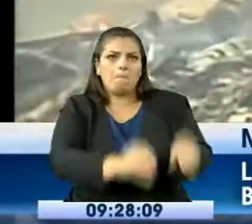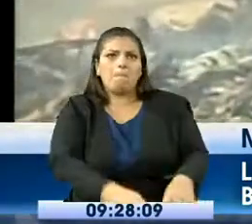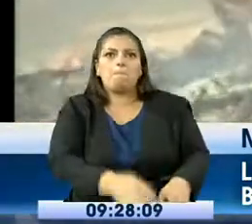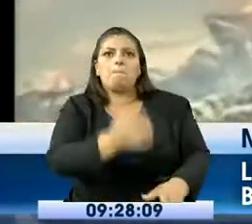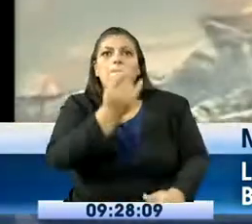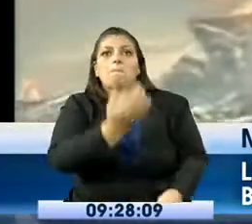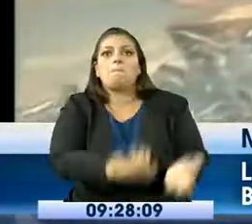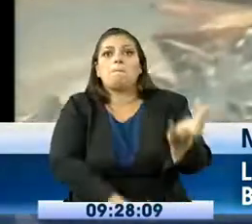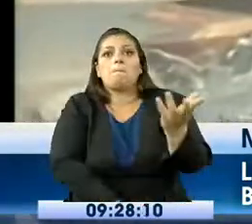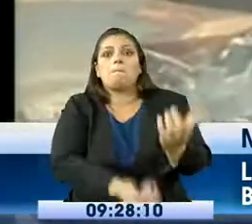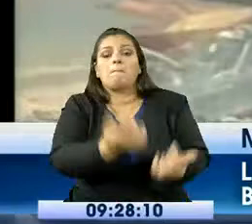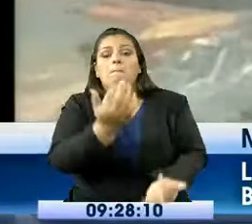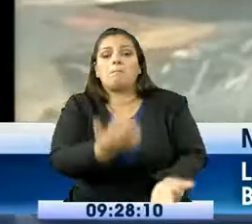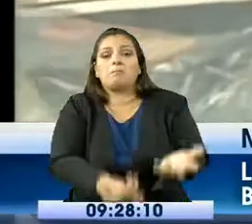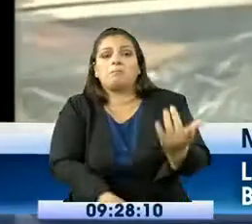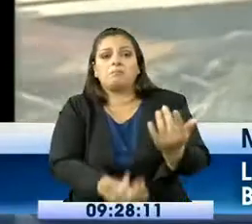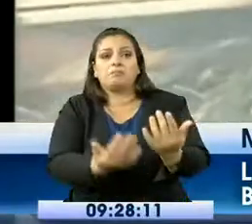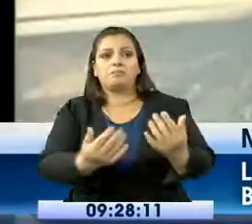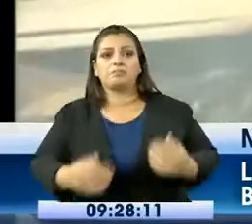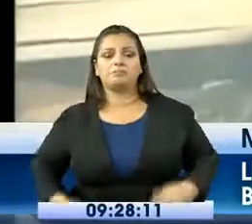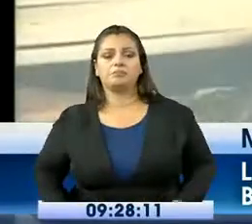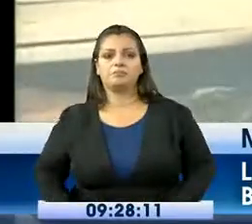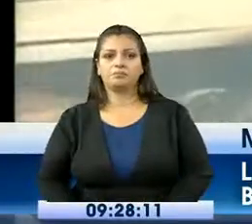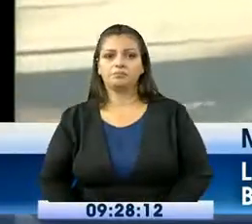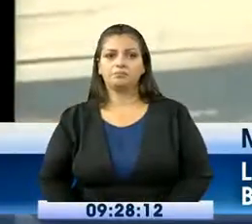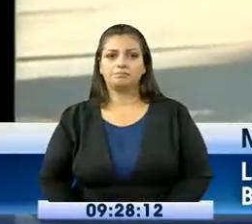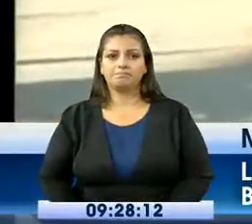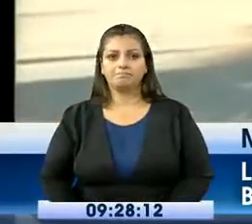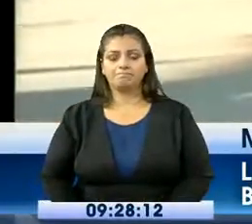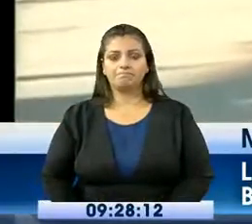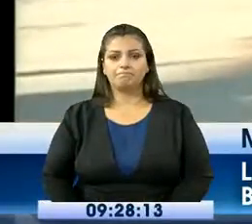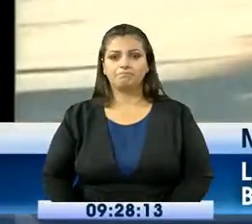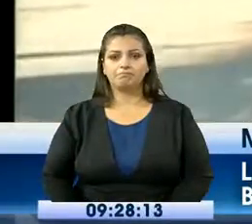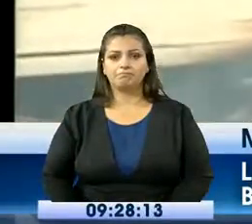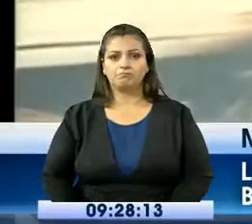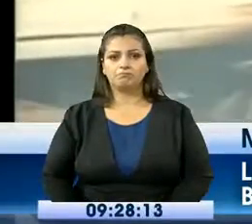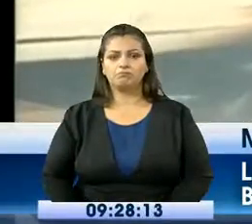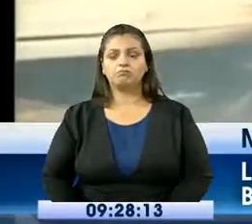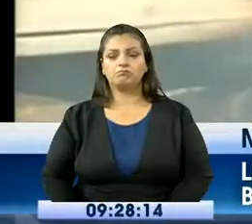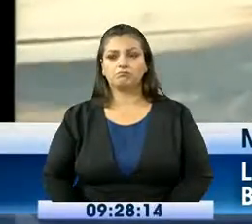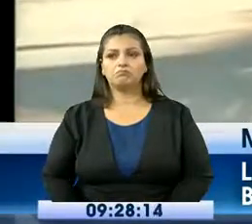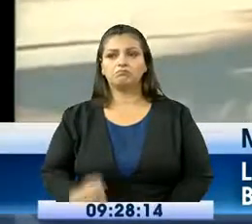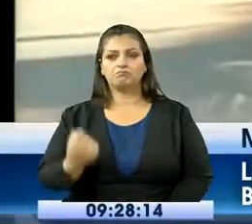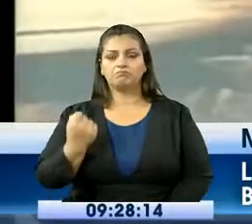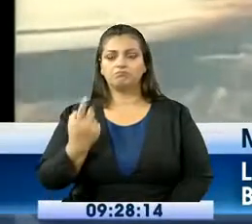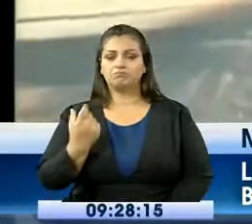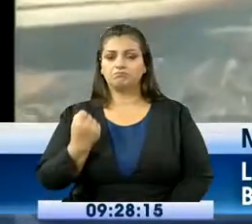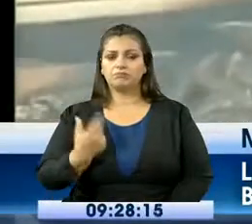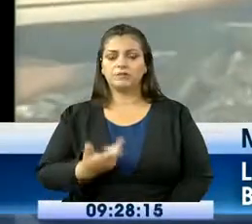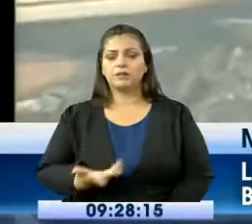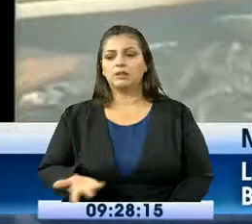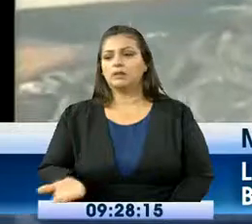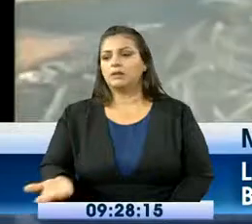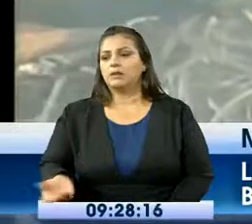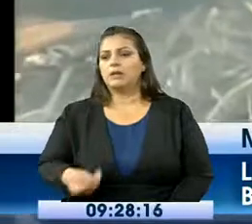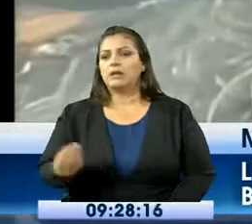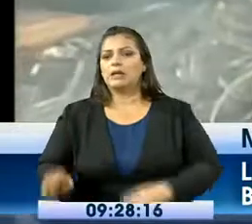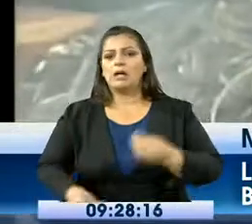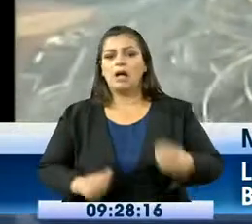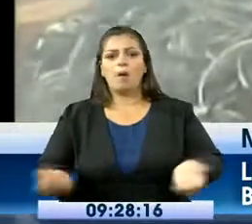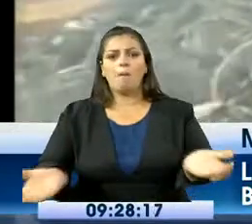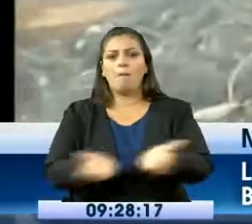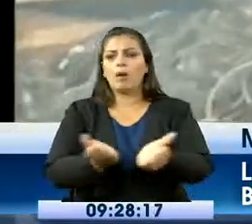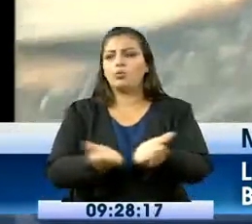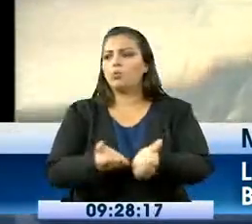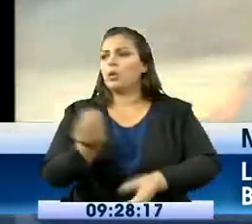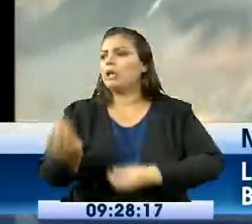deben quemarlos aquí a orillas del estero porque el camión no se los lleva, y es evidente. Entonces, de alguna u otra manera, ellos tienen que deshacerse de ese